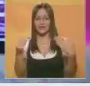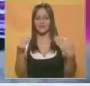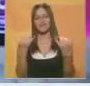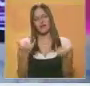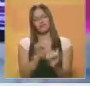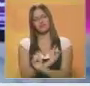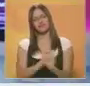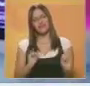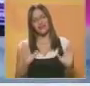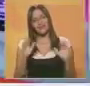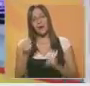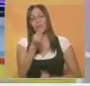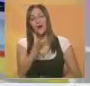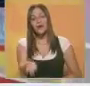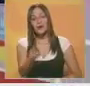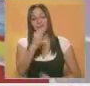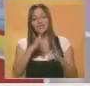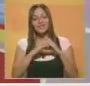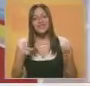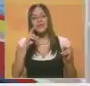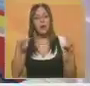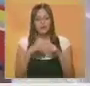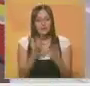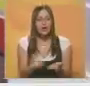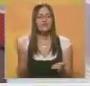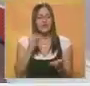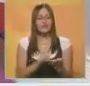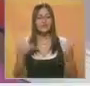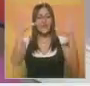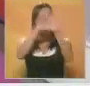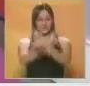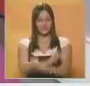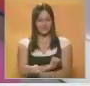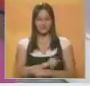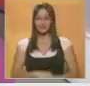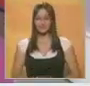manera llegamos al final. Buen provecho para todos y los espero como siempre en la emisión estelar de Estrenos y Estrellas.